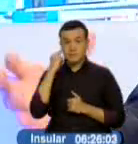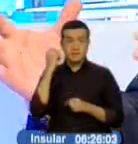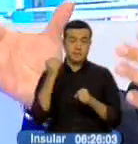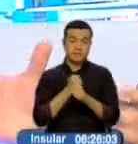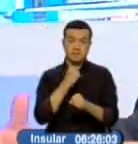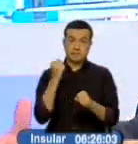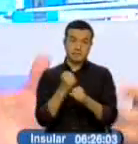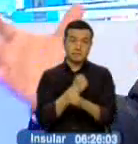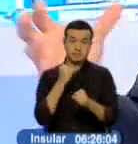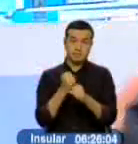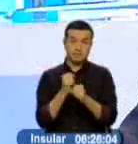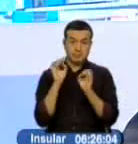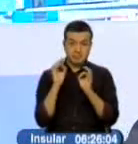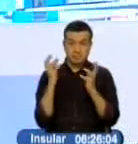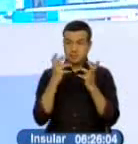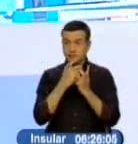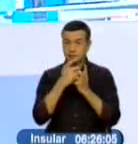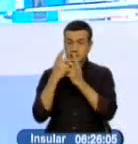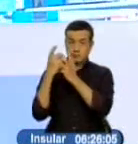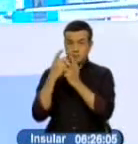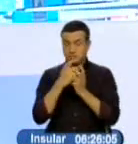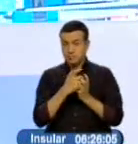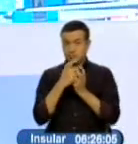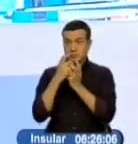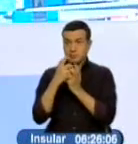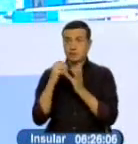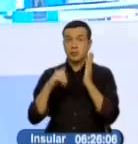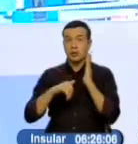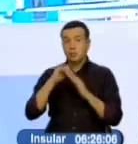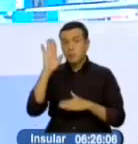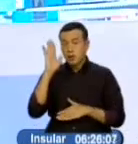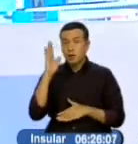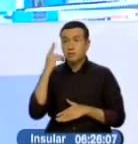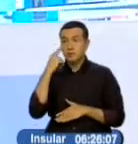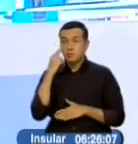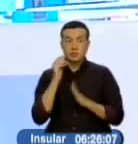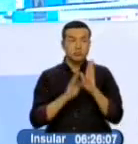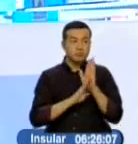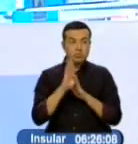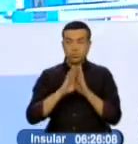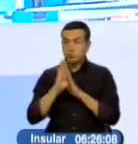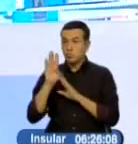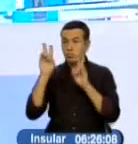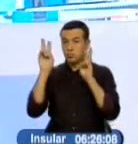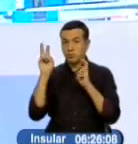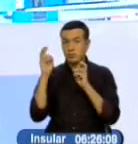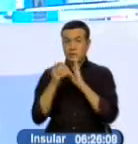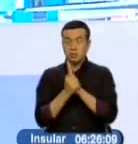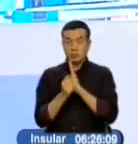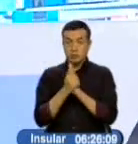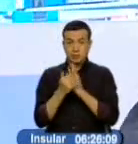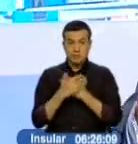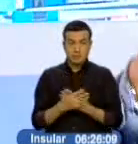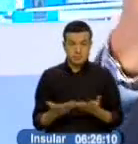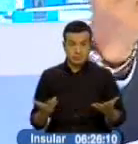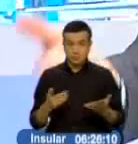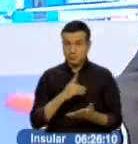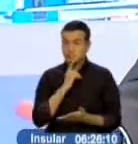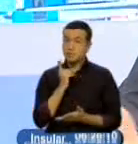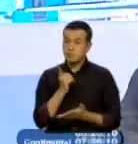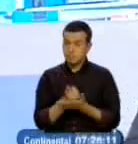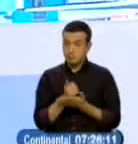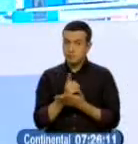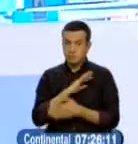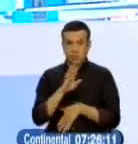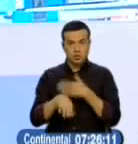trabajo adecuado, articulado, de generación de potencialidades en los aspectos de capacitación, justamente para